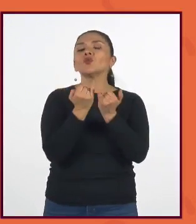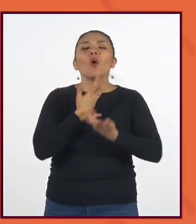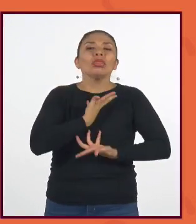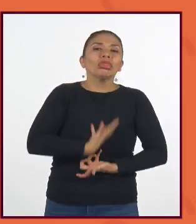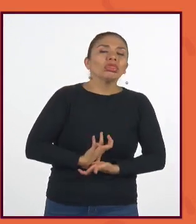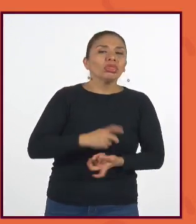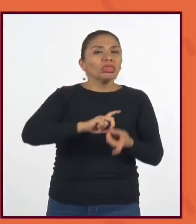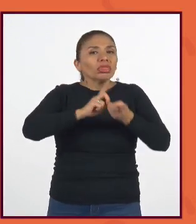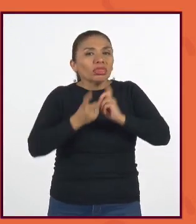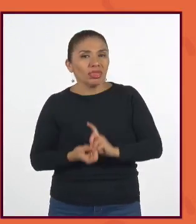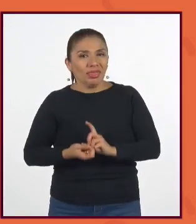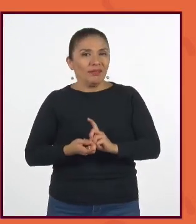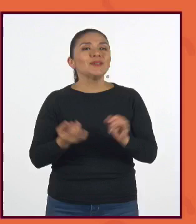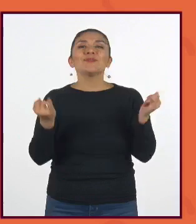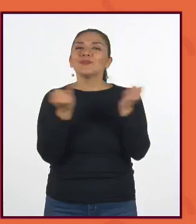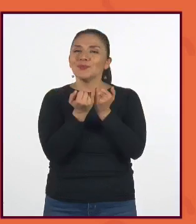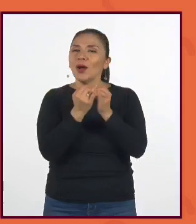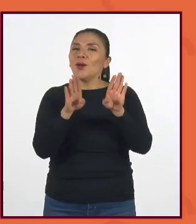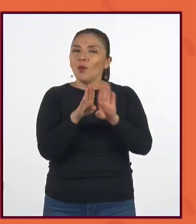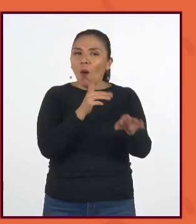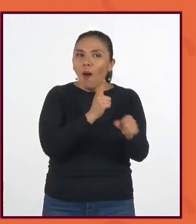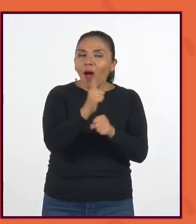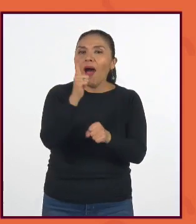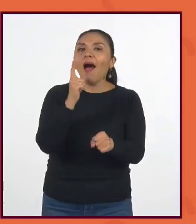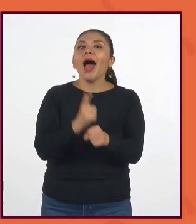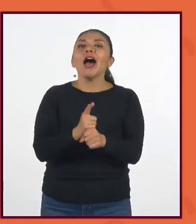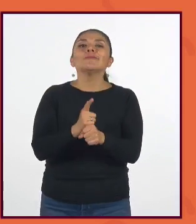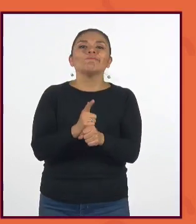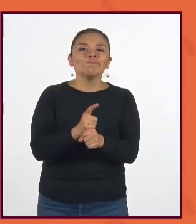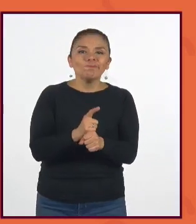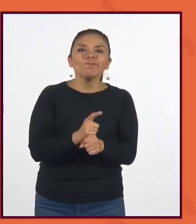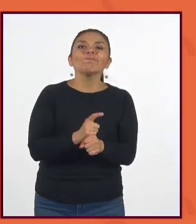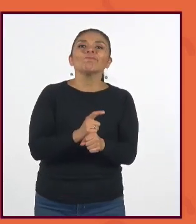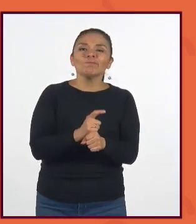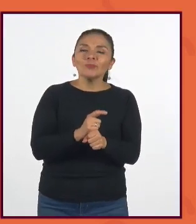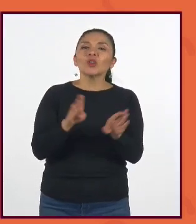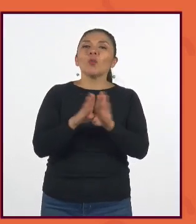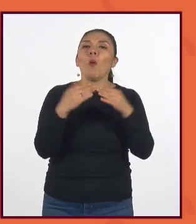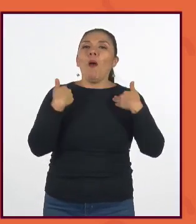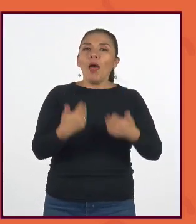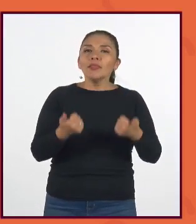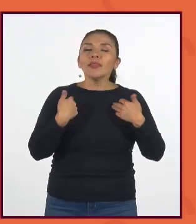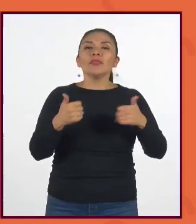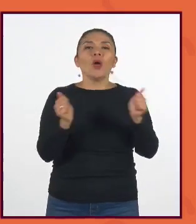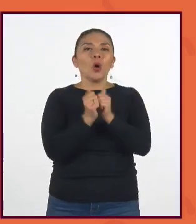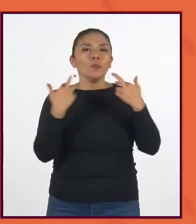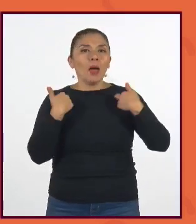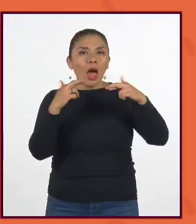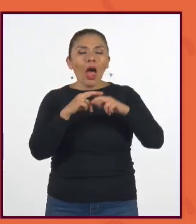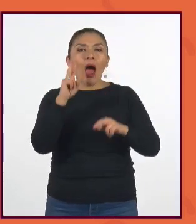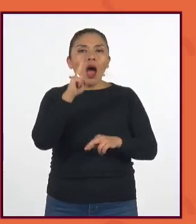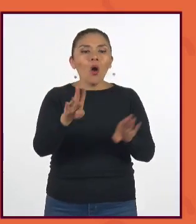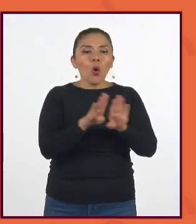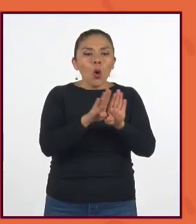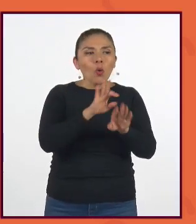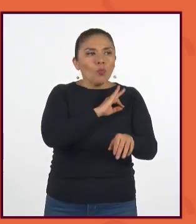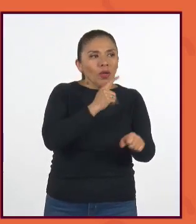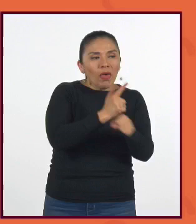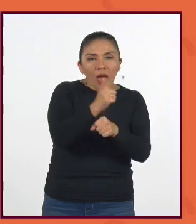Sobre todo identificando, ¿no? O sea, claro. Vamos como paso a paso con los maestros aquí viendo cómo van a identificar